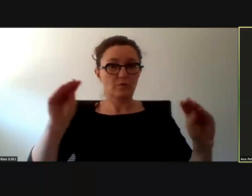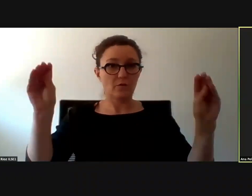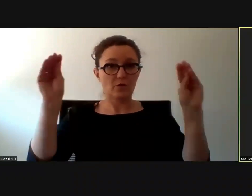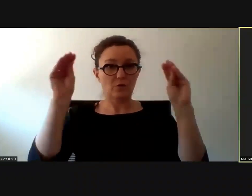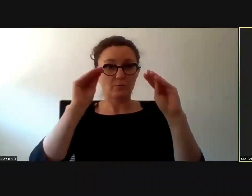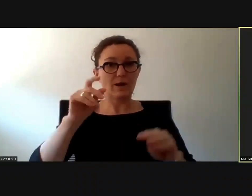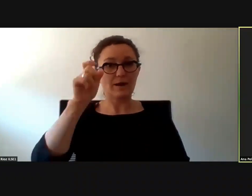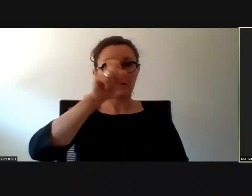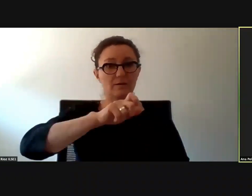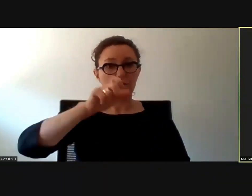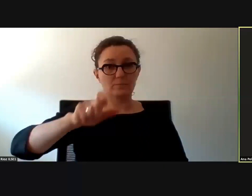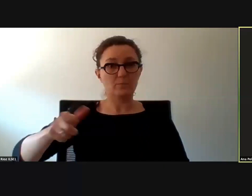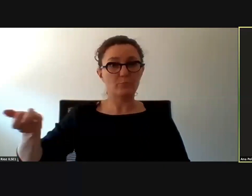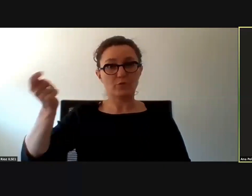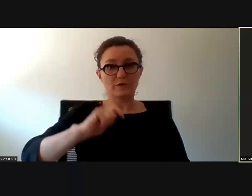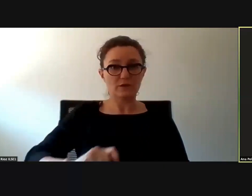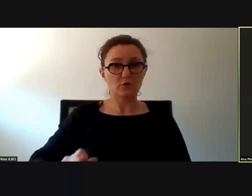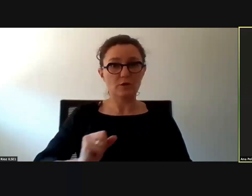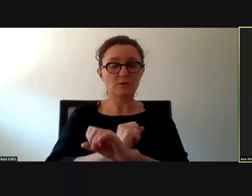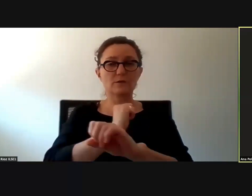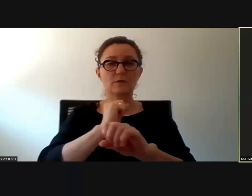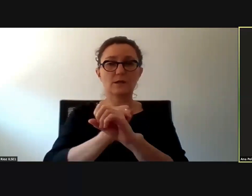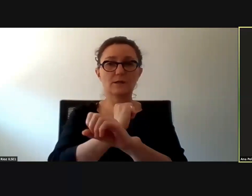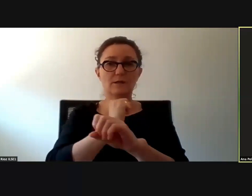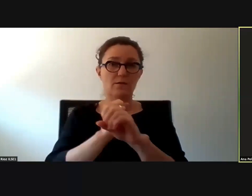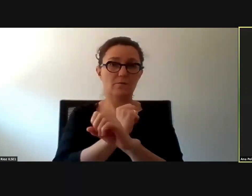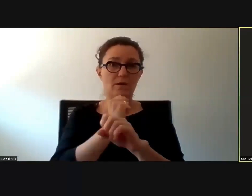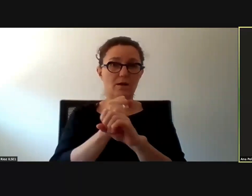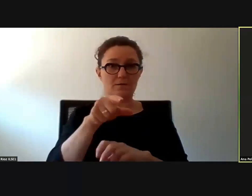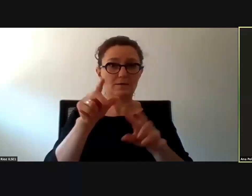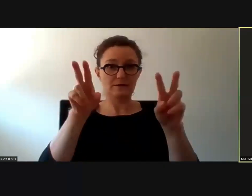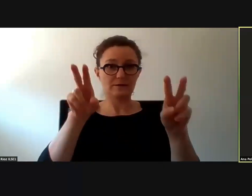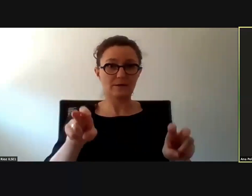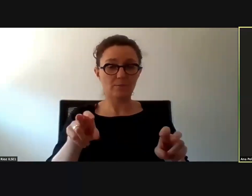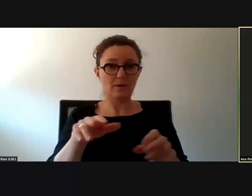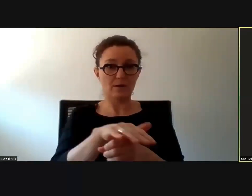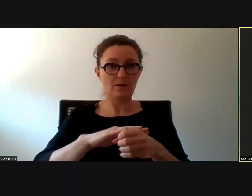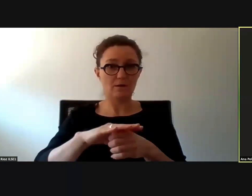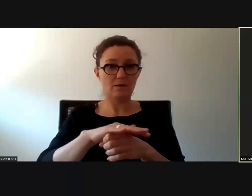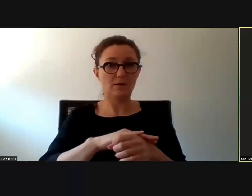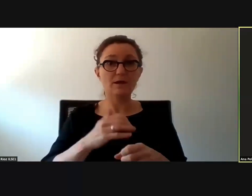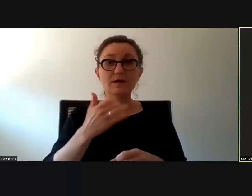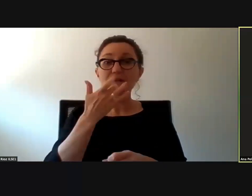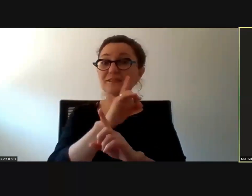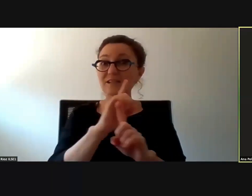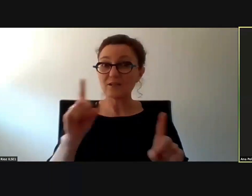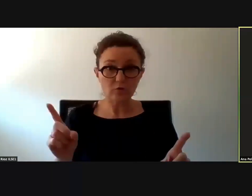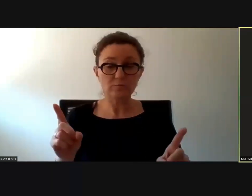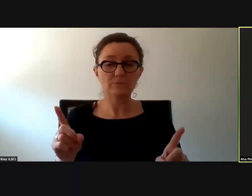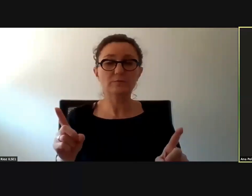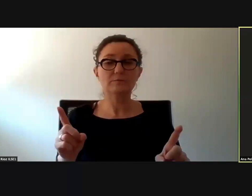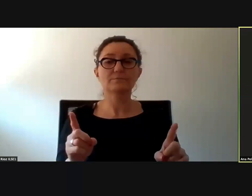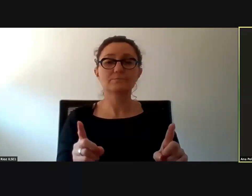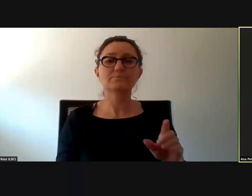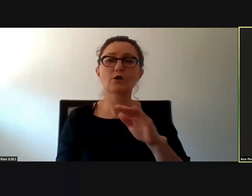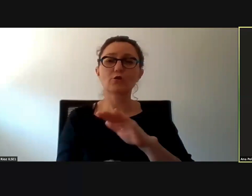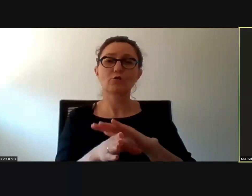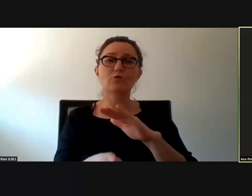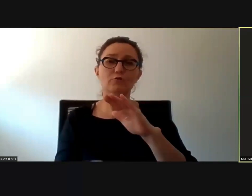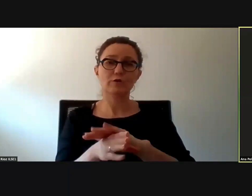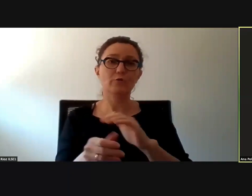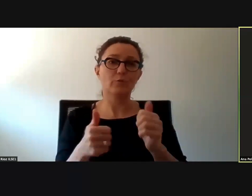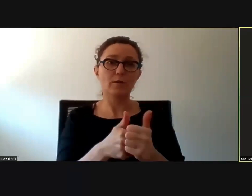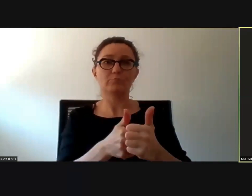personal que está interviniendo, porque si no, seguiremos dejando atrás y excluyendo a las mujeres